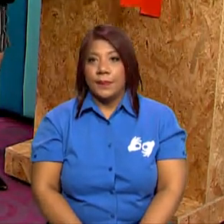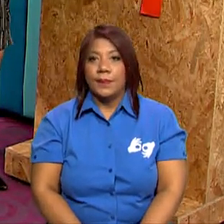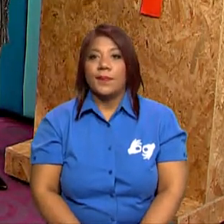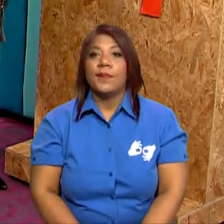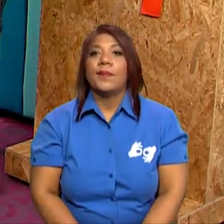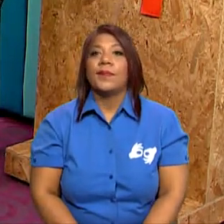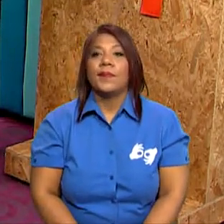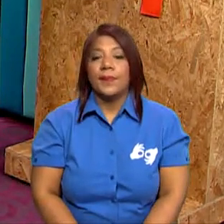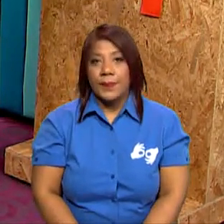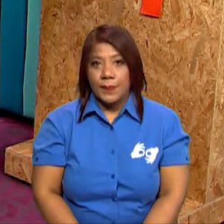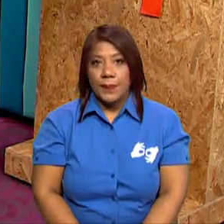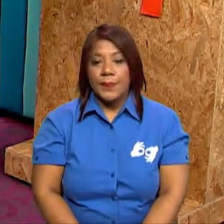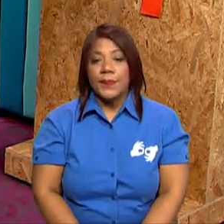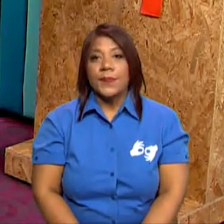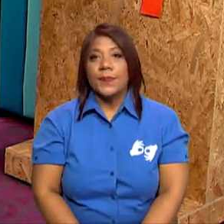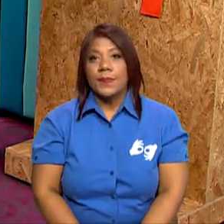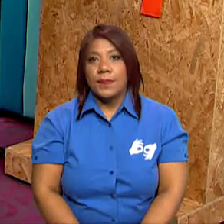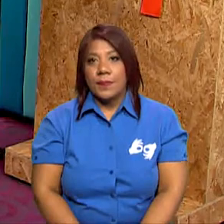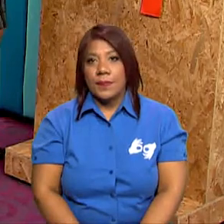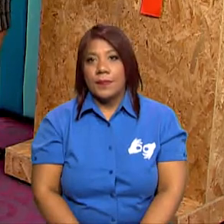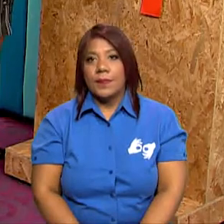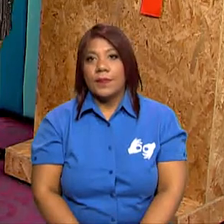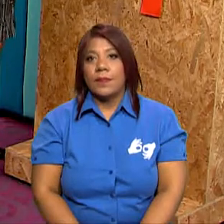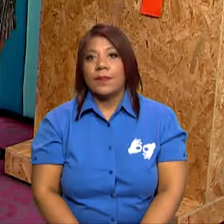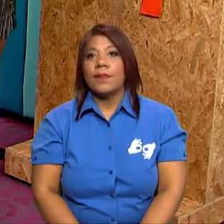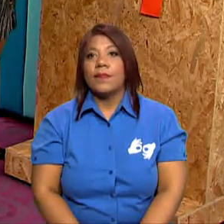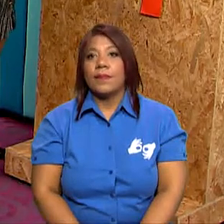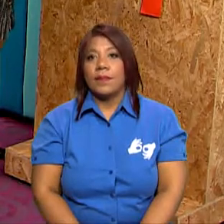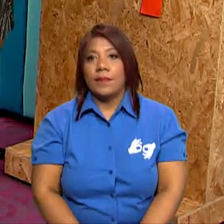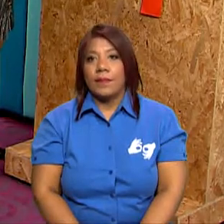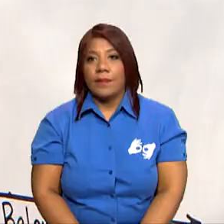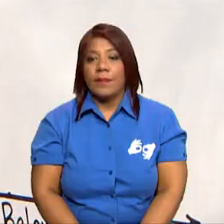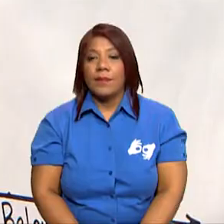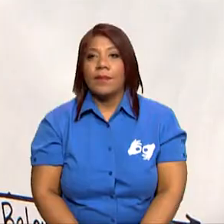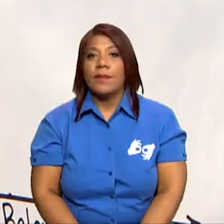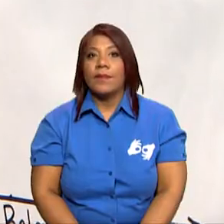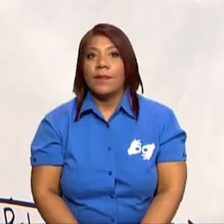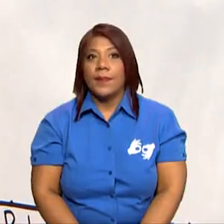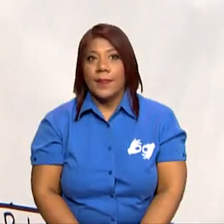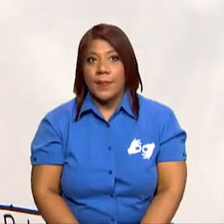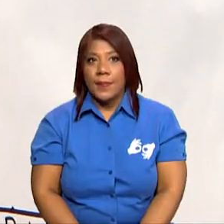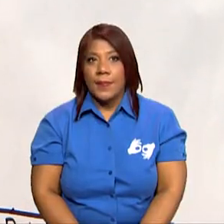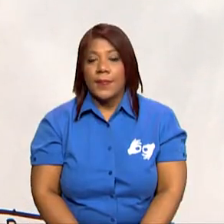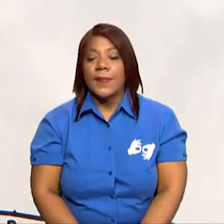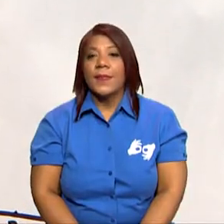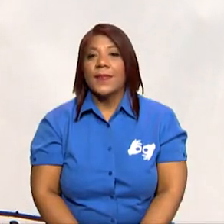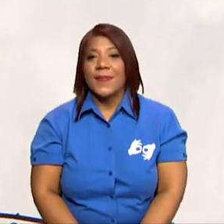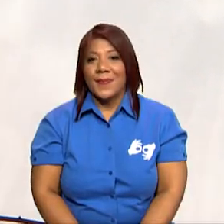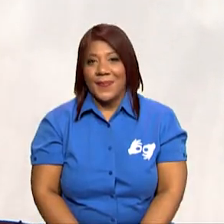elegir esta que está acá abajo, que es la que va a llegar hasta allá arriba. Y ese es